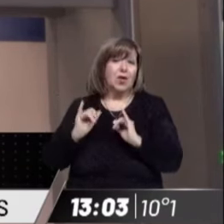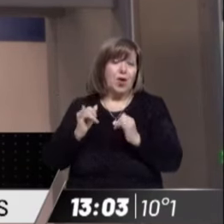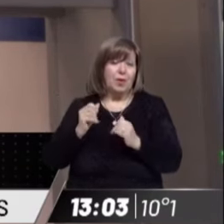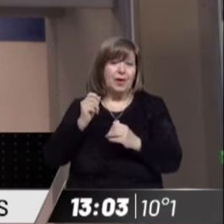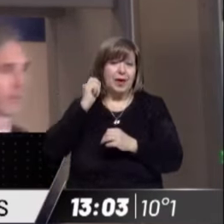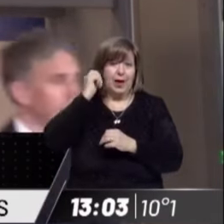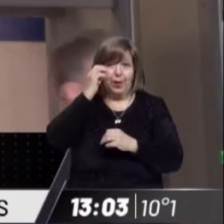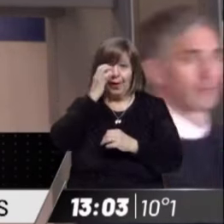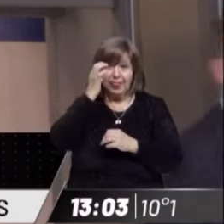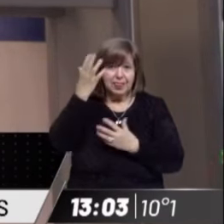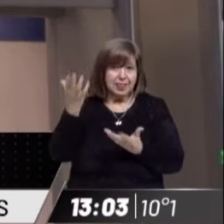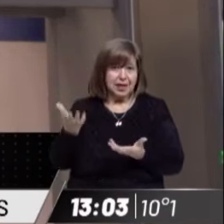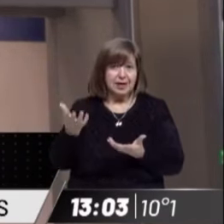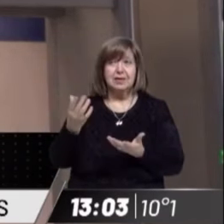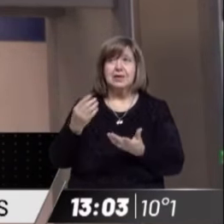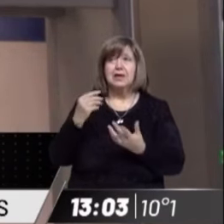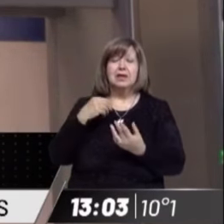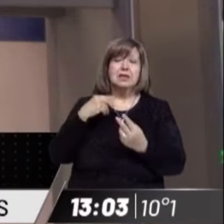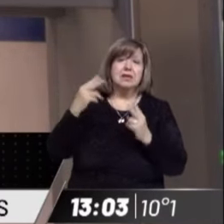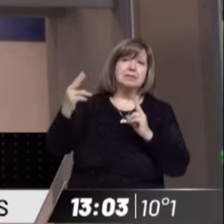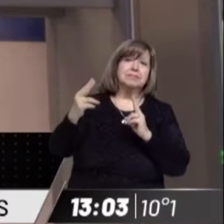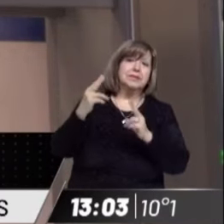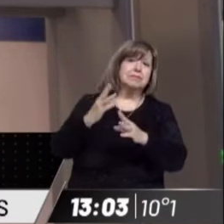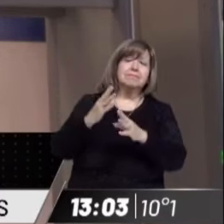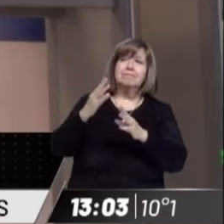que se está yendo a vivir a otro país, no los pueden ver.